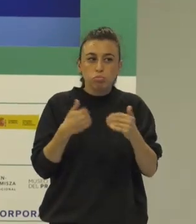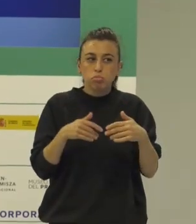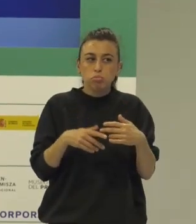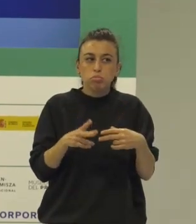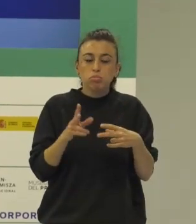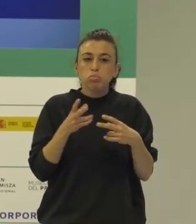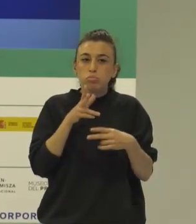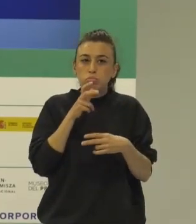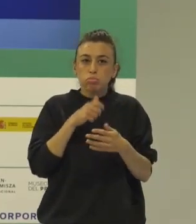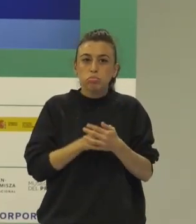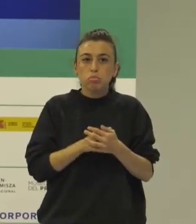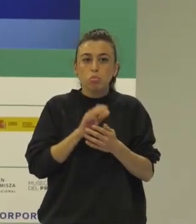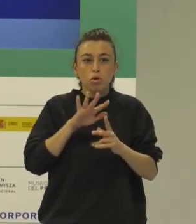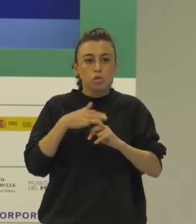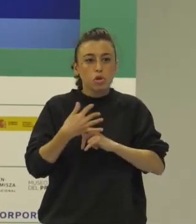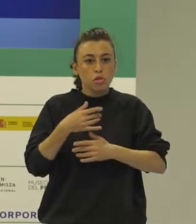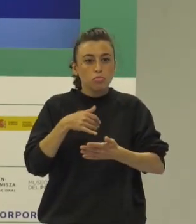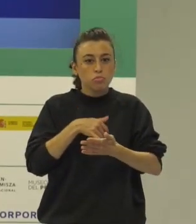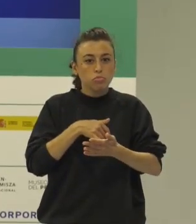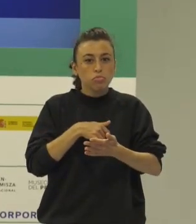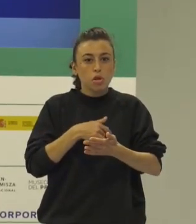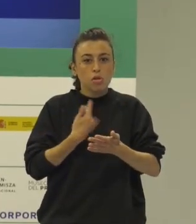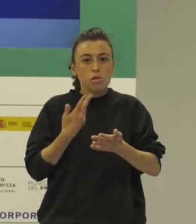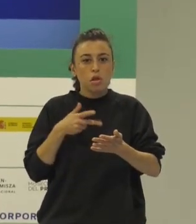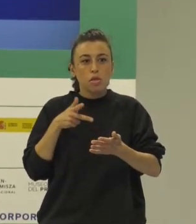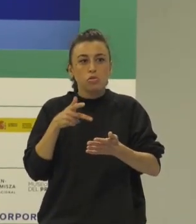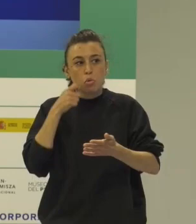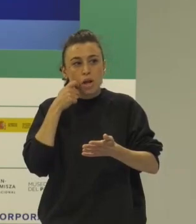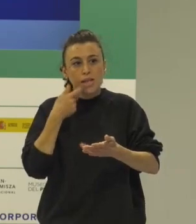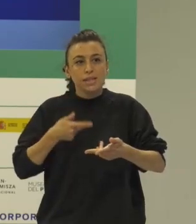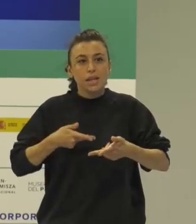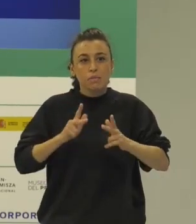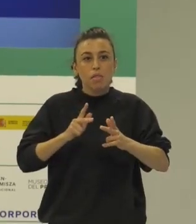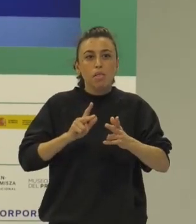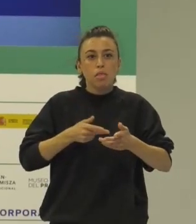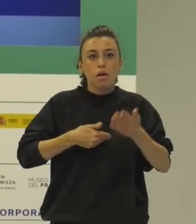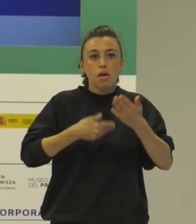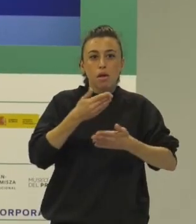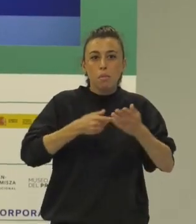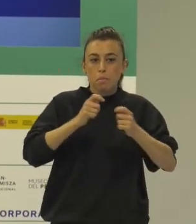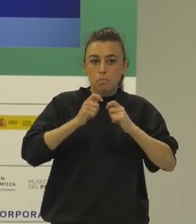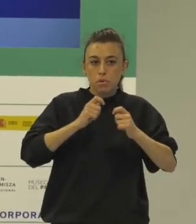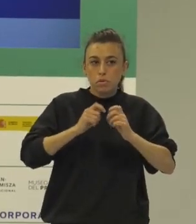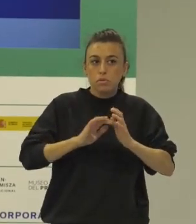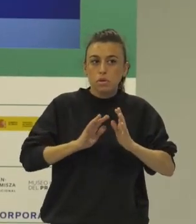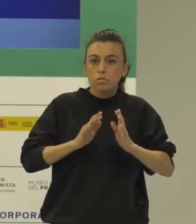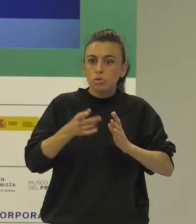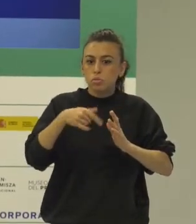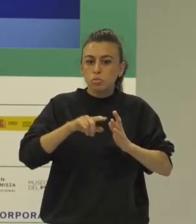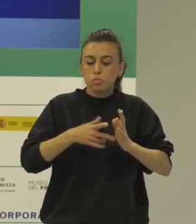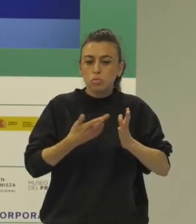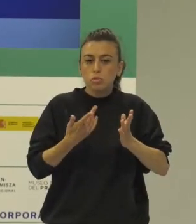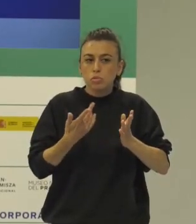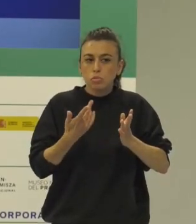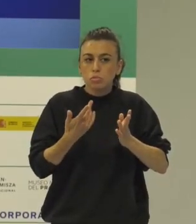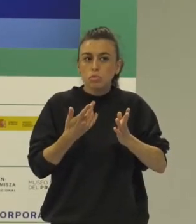muy precaria en derechos humanos y libertad de prensa. Entonces, ¿cómo os explicáis? Bueno, Rodrigo Chávez, el presidente de Costa Rica,